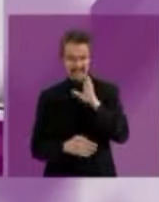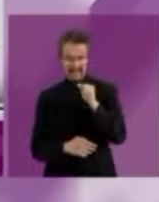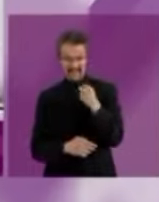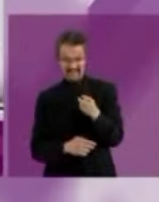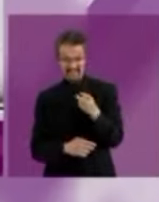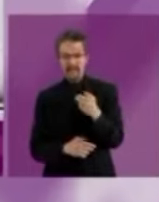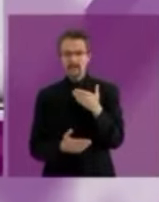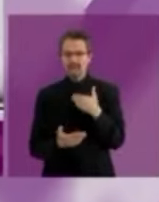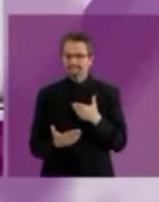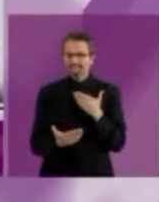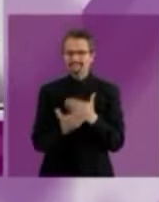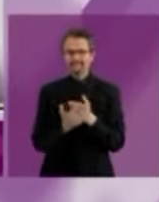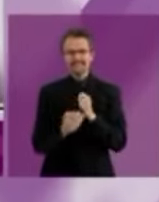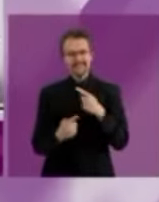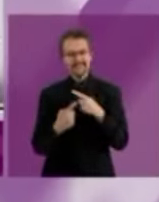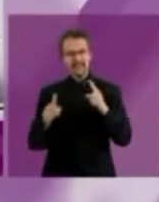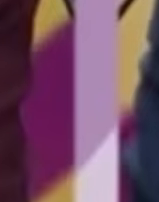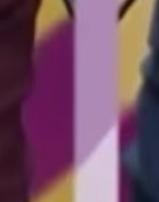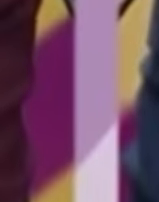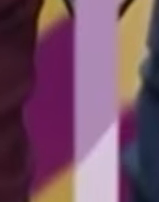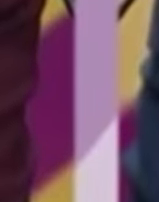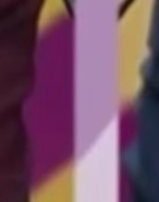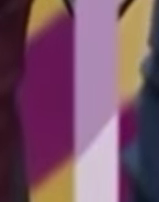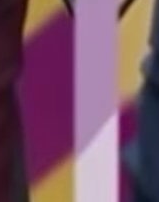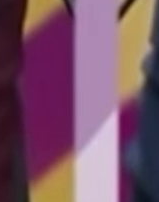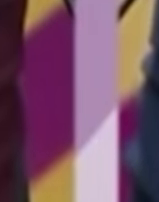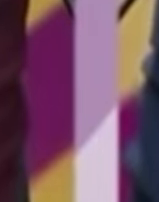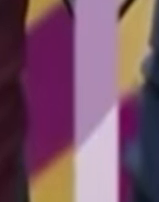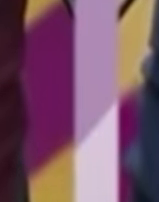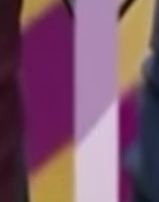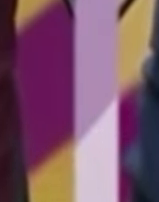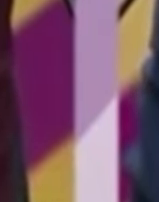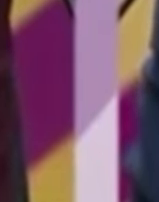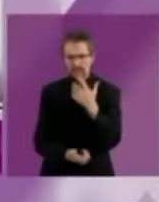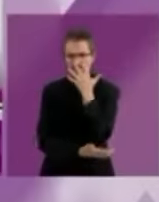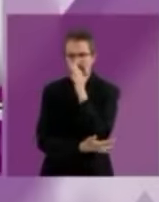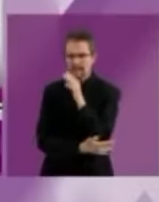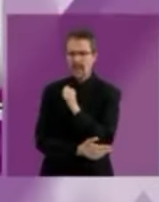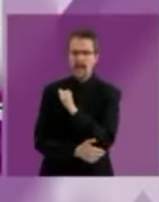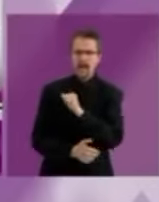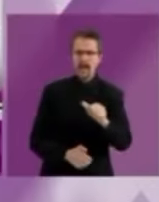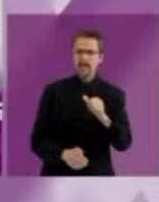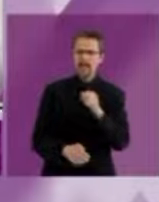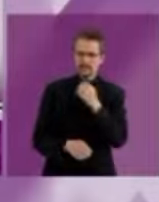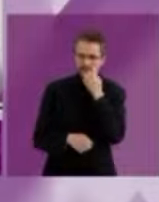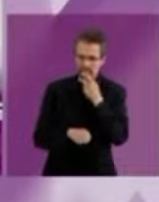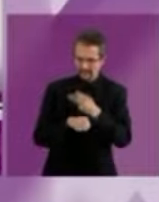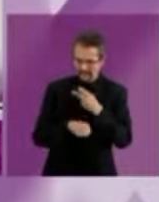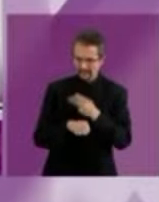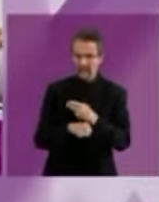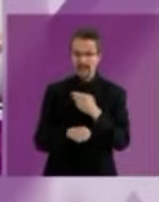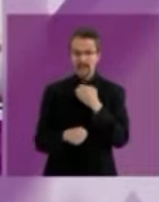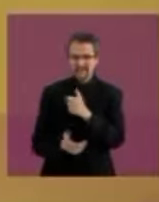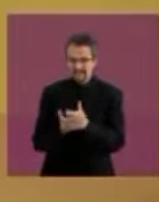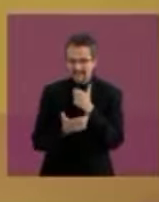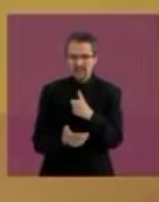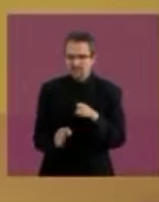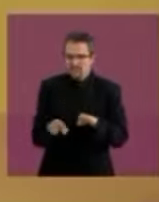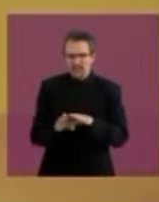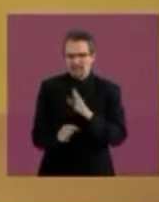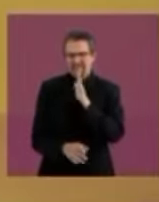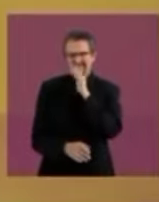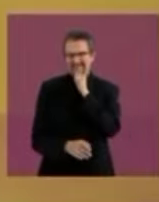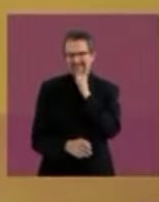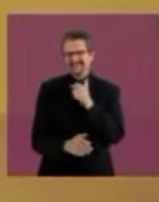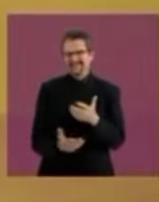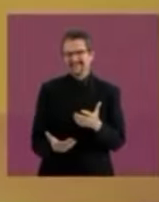beca universal para niños de preescolar hasta preparatoria, para escuelas públicas y privadas. Aquí hay